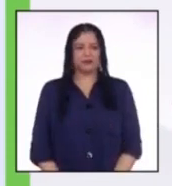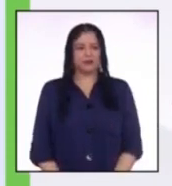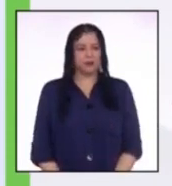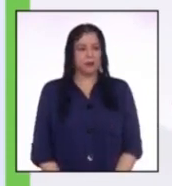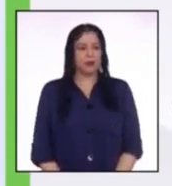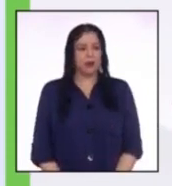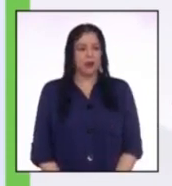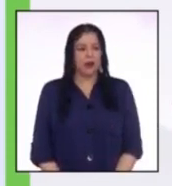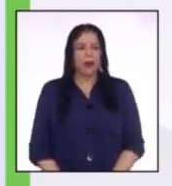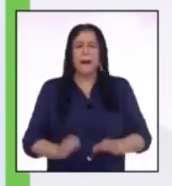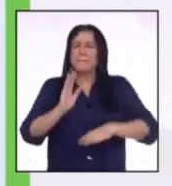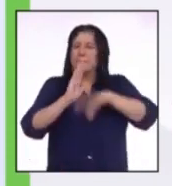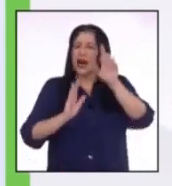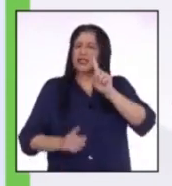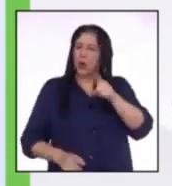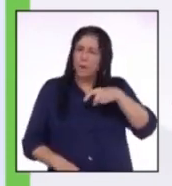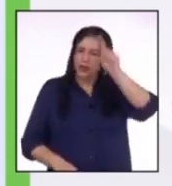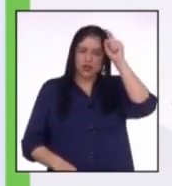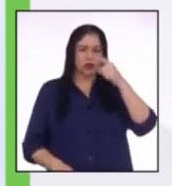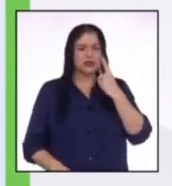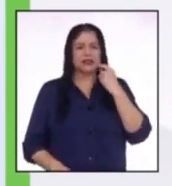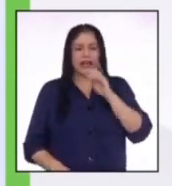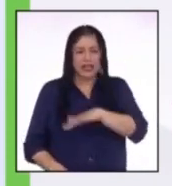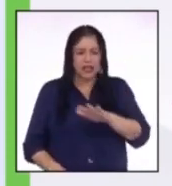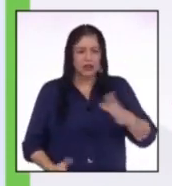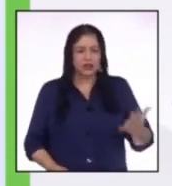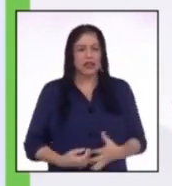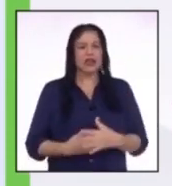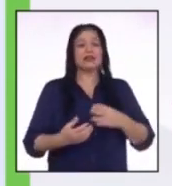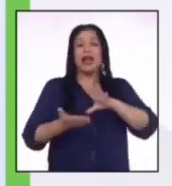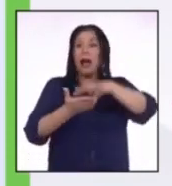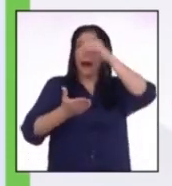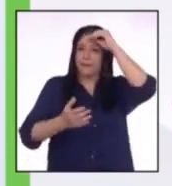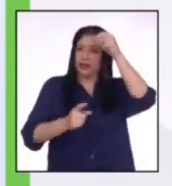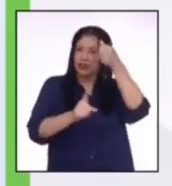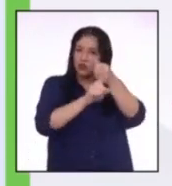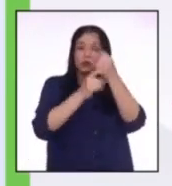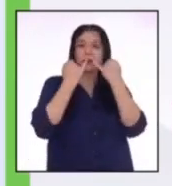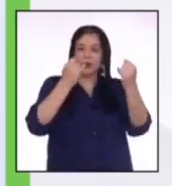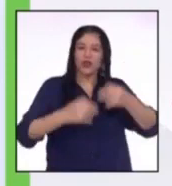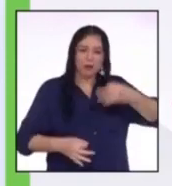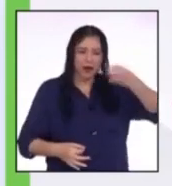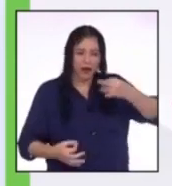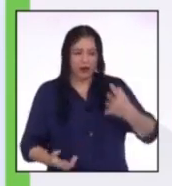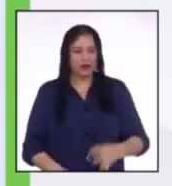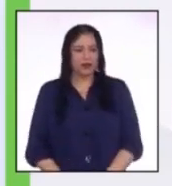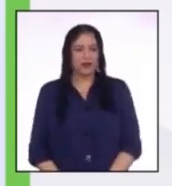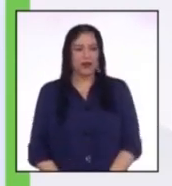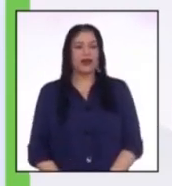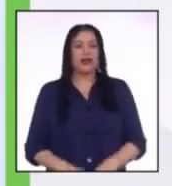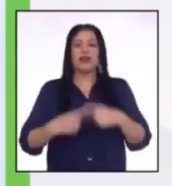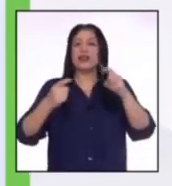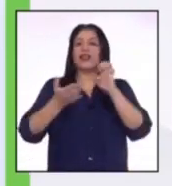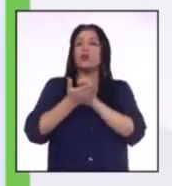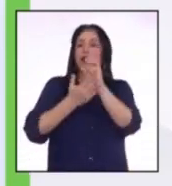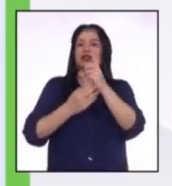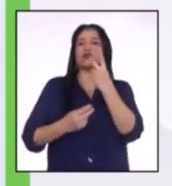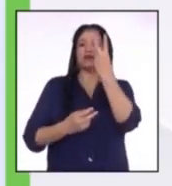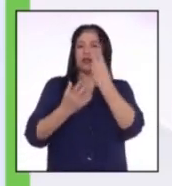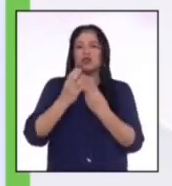un millón vista y pacha franja que acepta con un aire leche y guasimal degustando